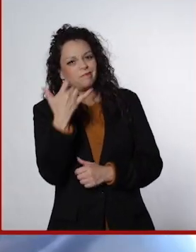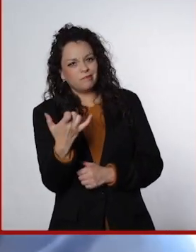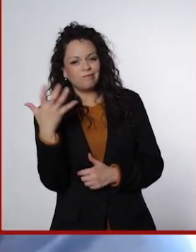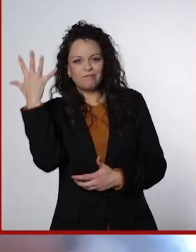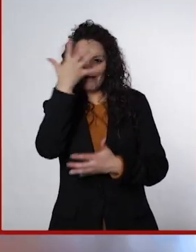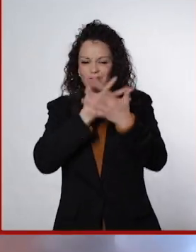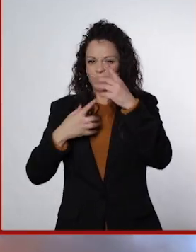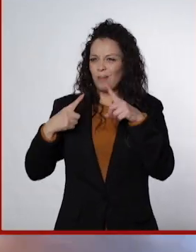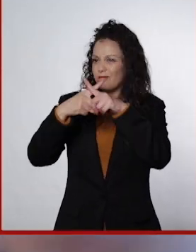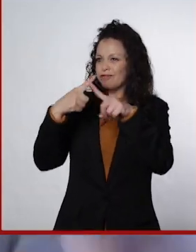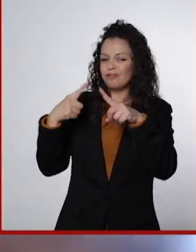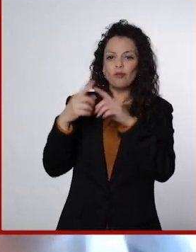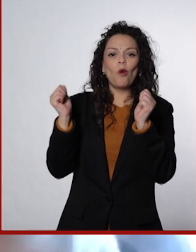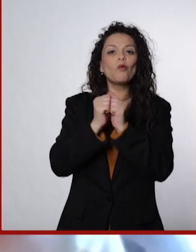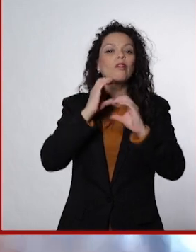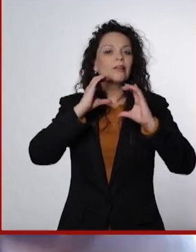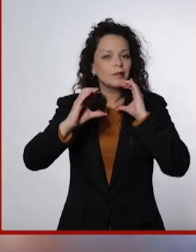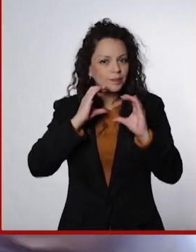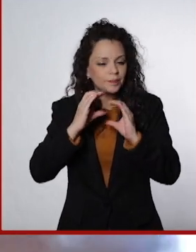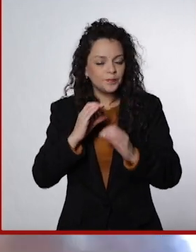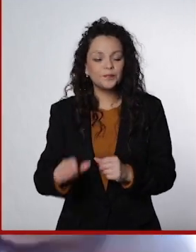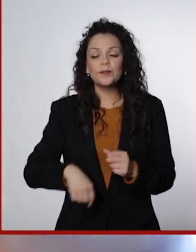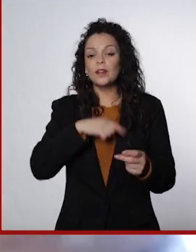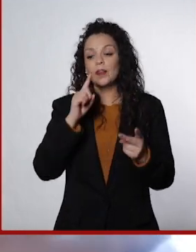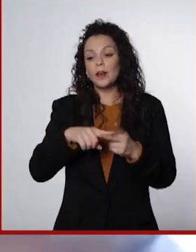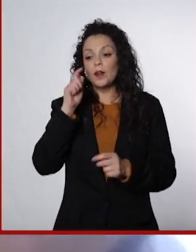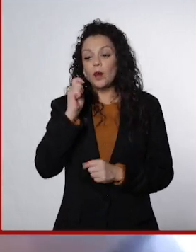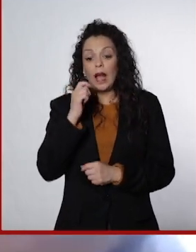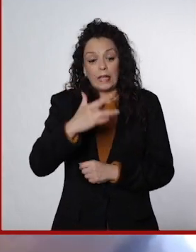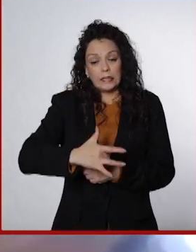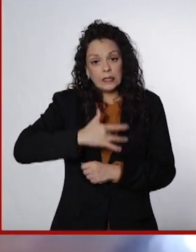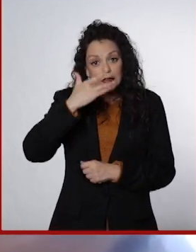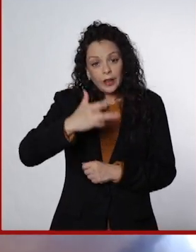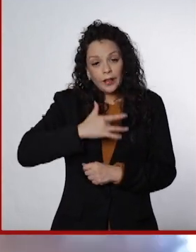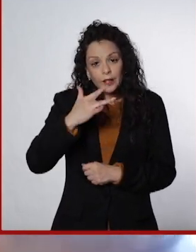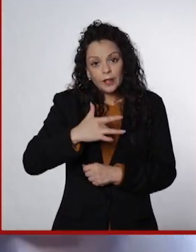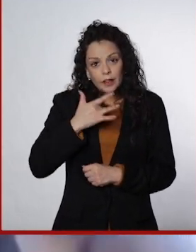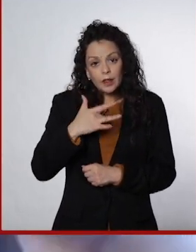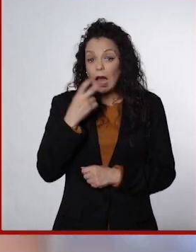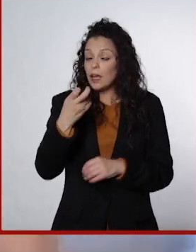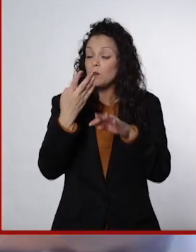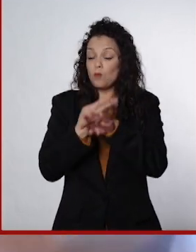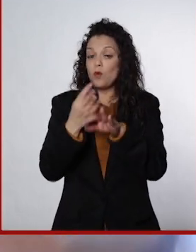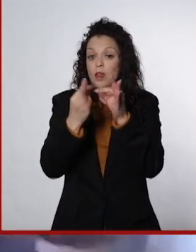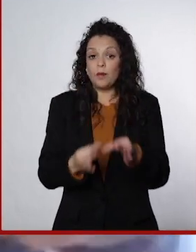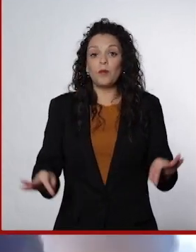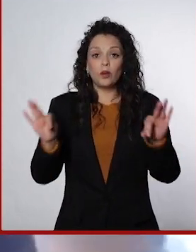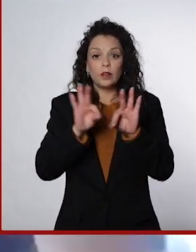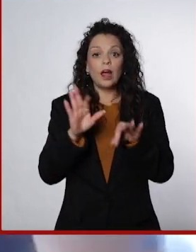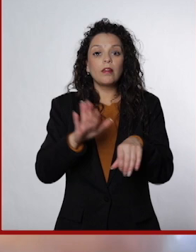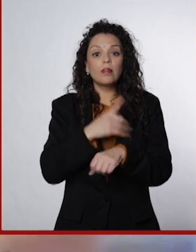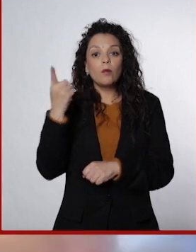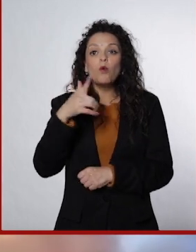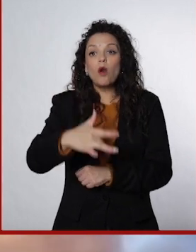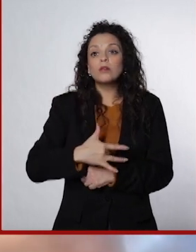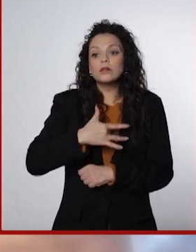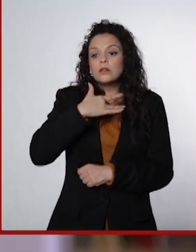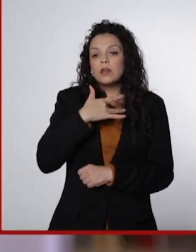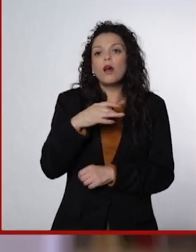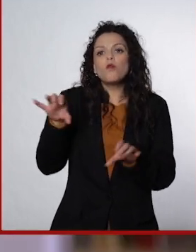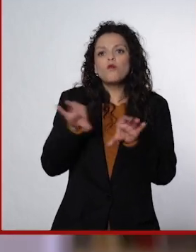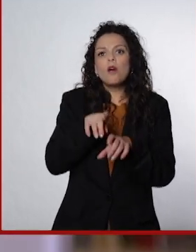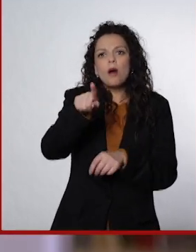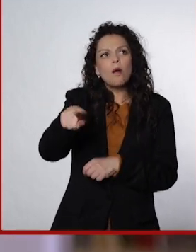de comunicarnos. Y la otra es que sentimos por 3 cosas, y esto es bien importante del modelo. Sientes por la narrativa que te